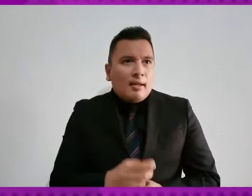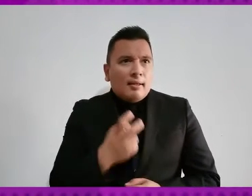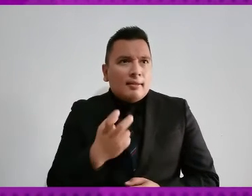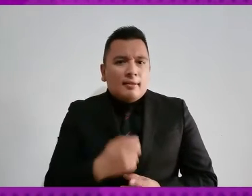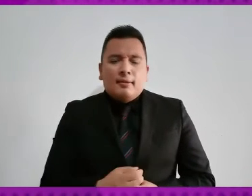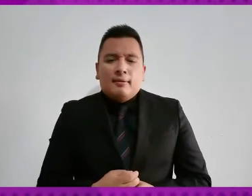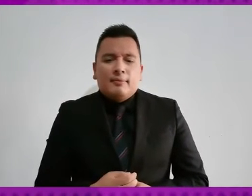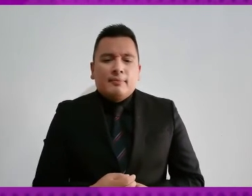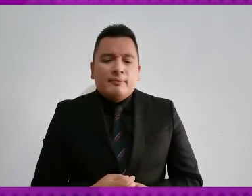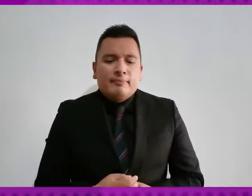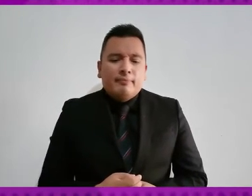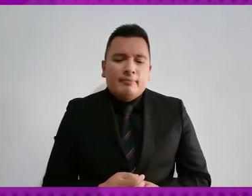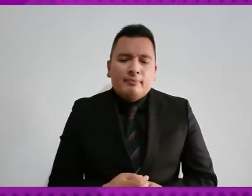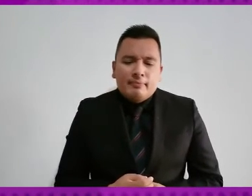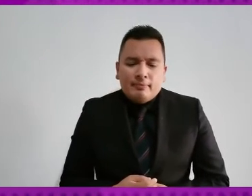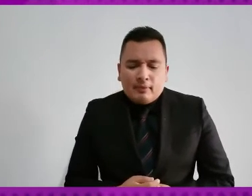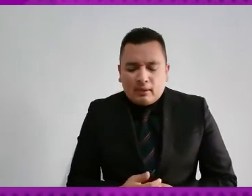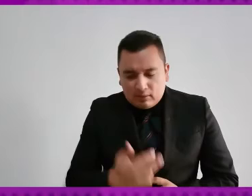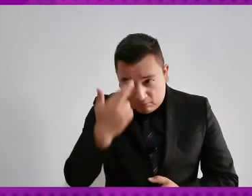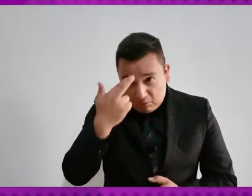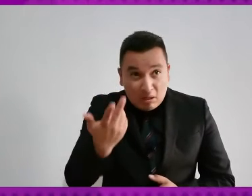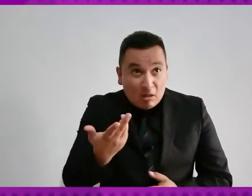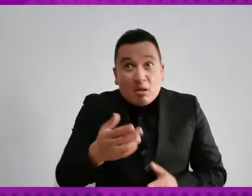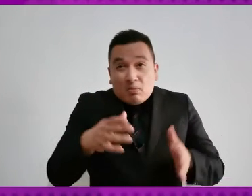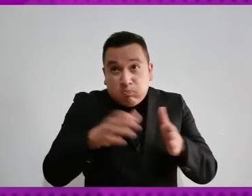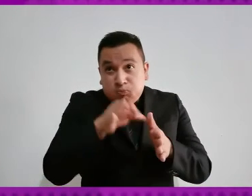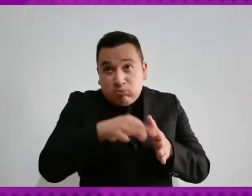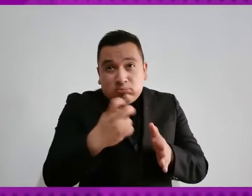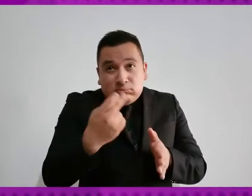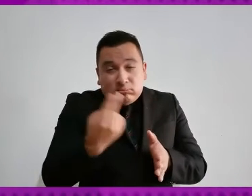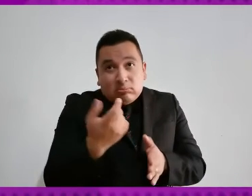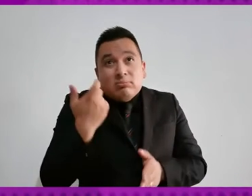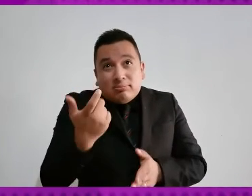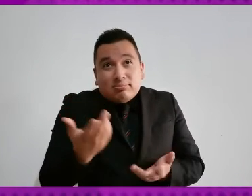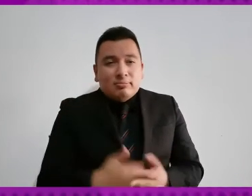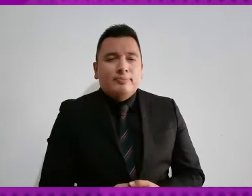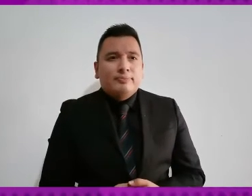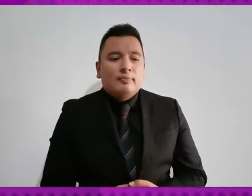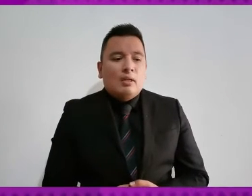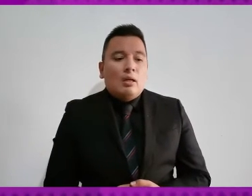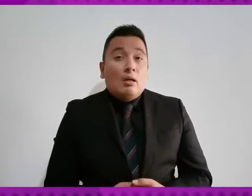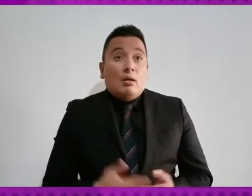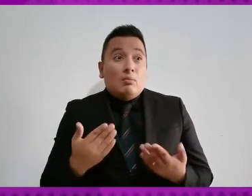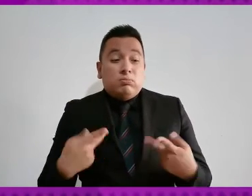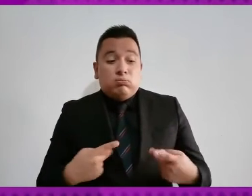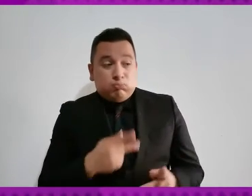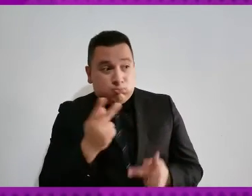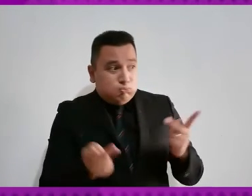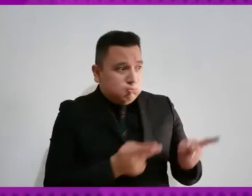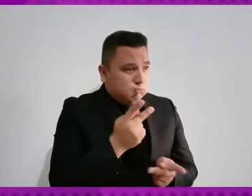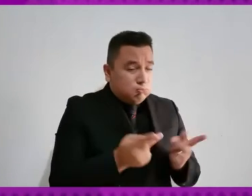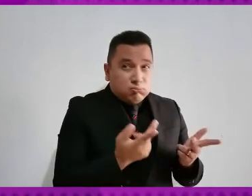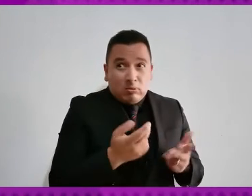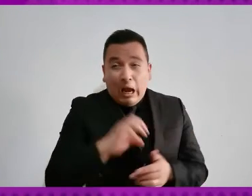cabo un ejercicio de esta índole. Recordemos que un proceso electoral, pues, requiere la ejecución de recursos. Una consulta popular, a tener